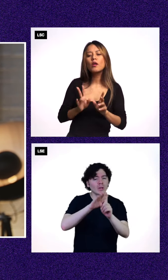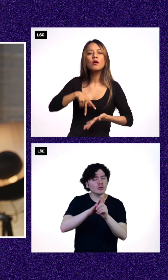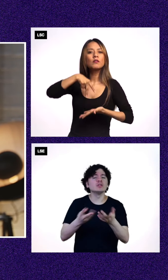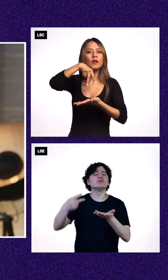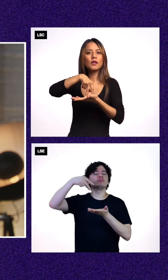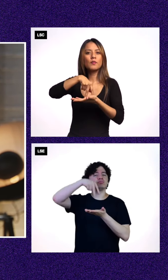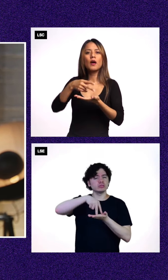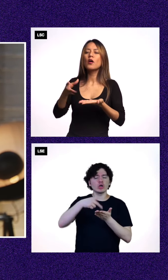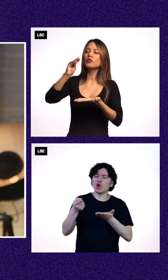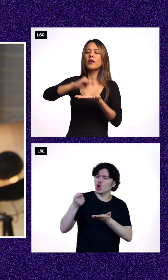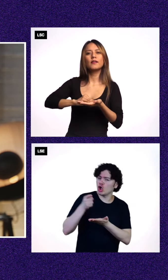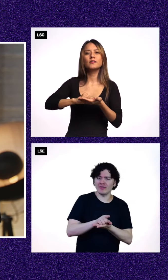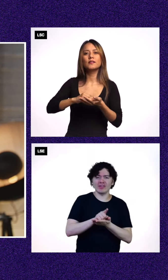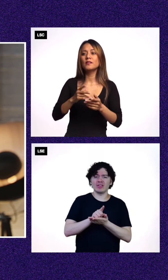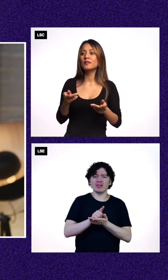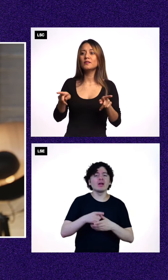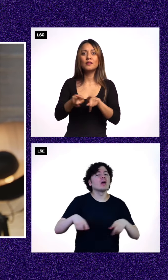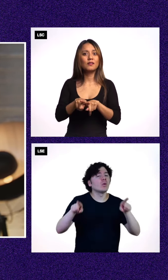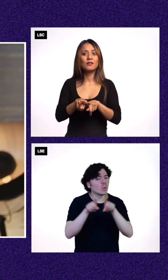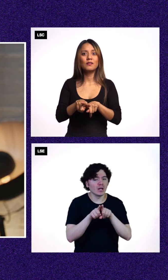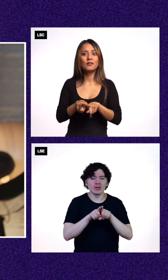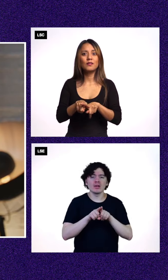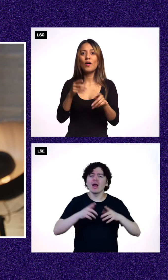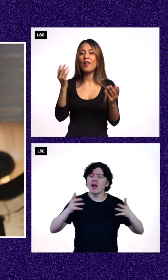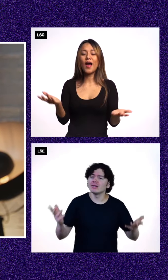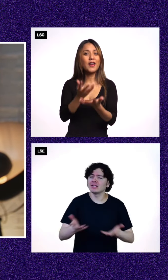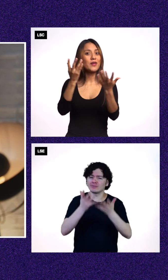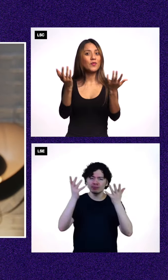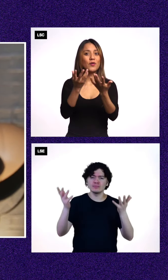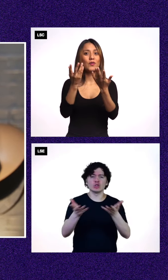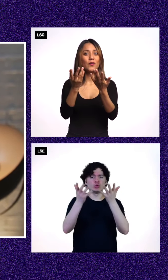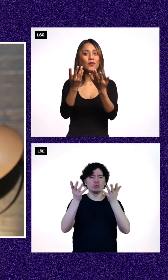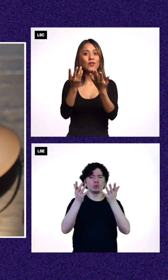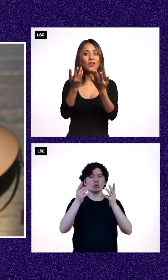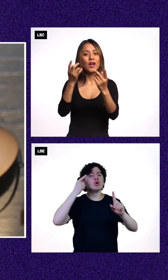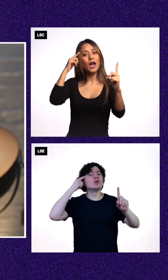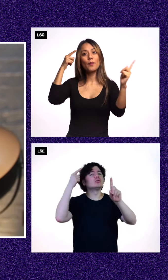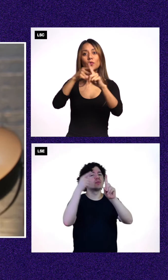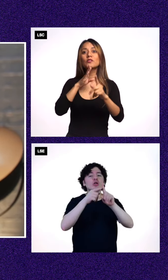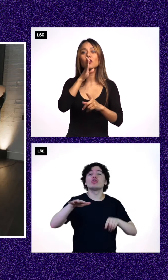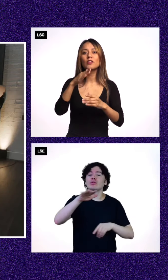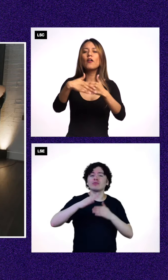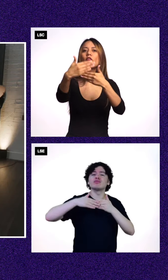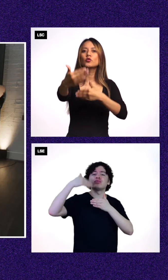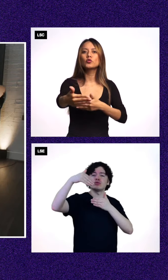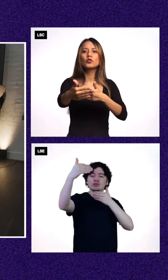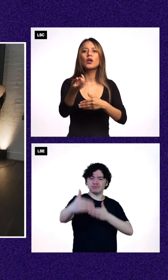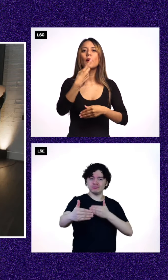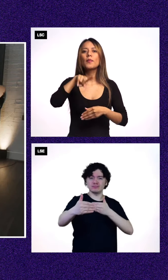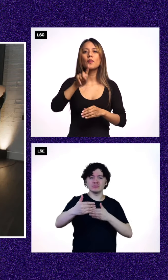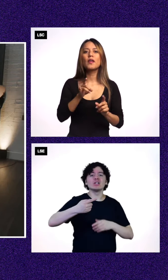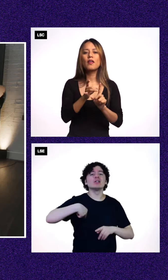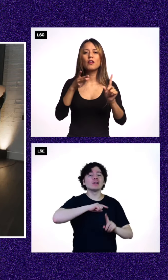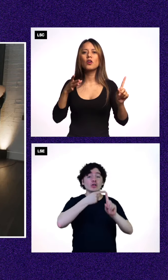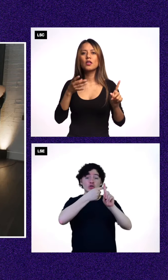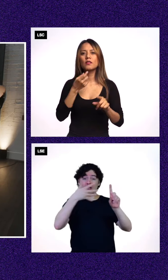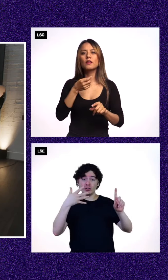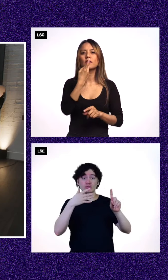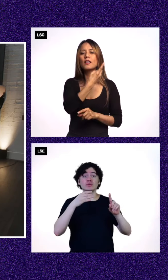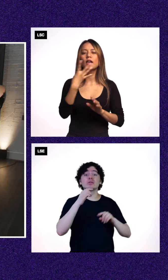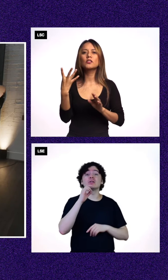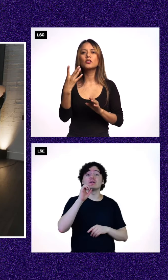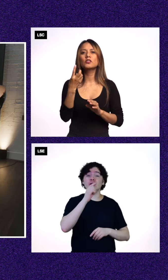Eso es dar ánimo, eso es animar. El ánimo apunta hacia el futuro. 1 Corintios